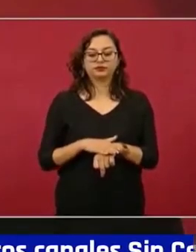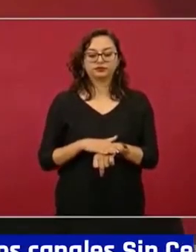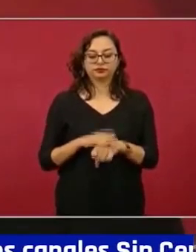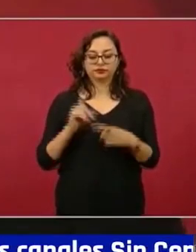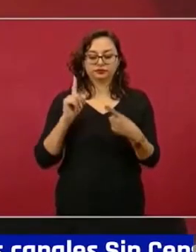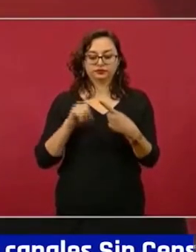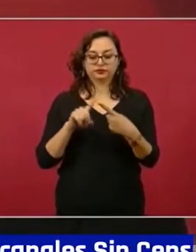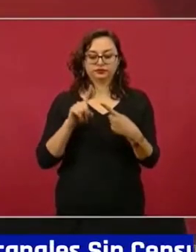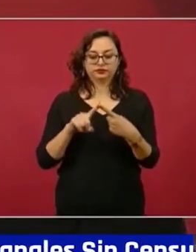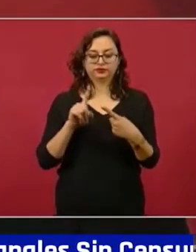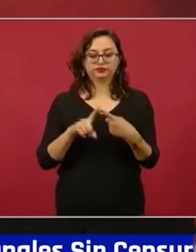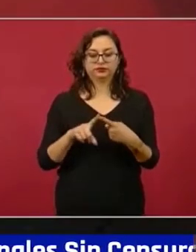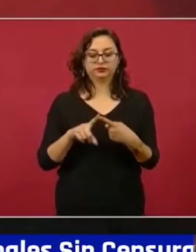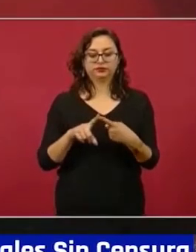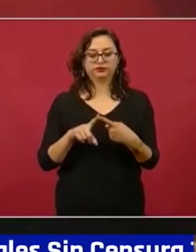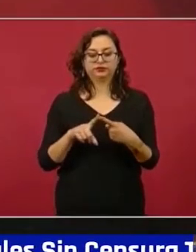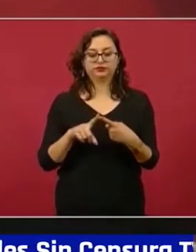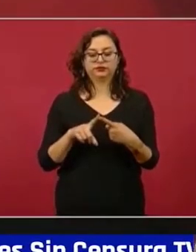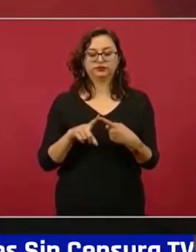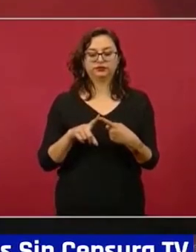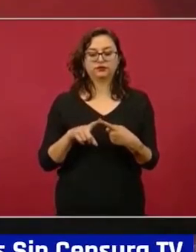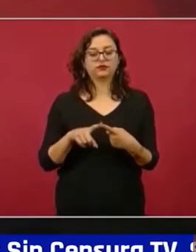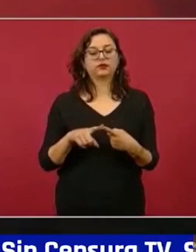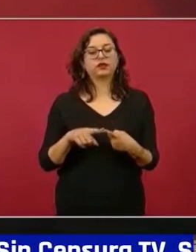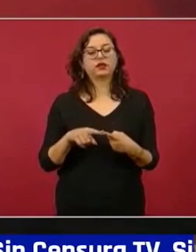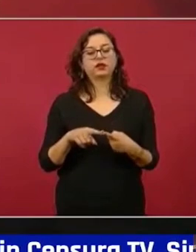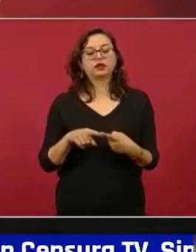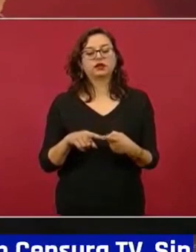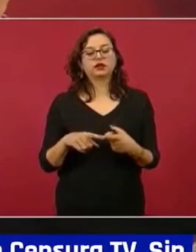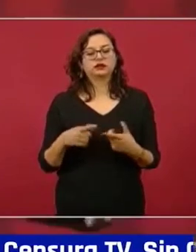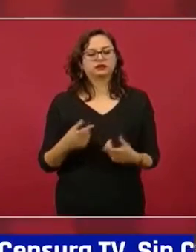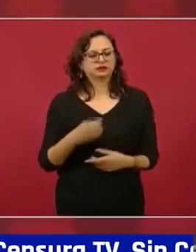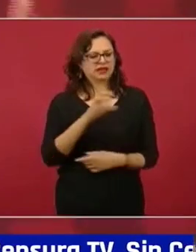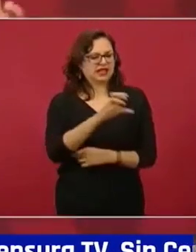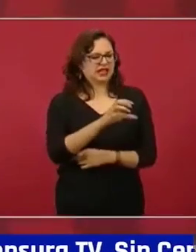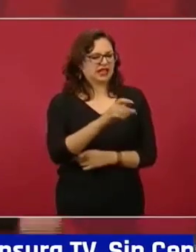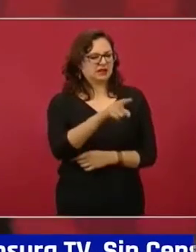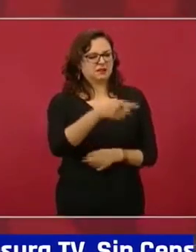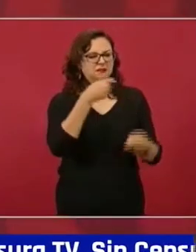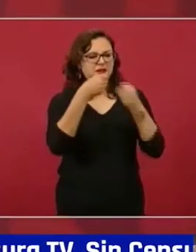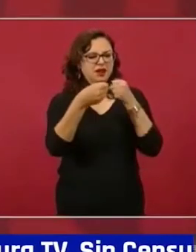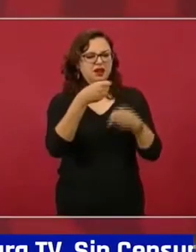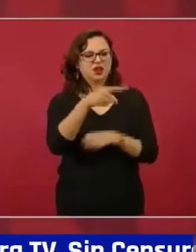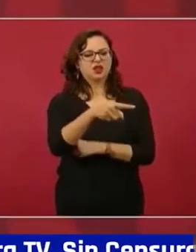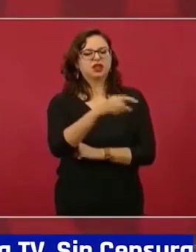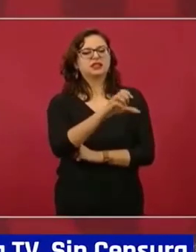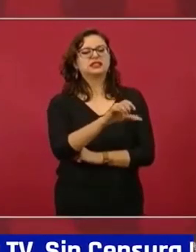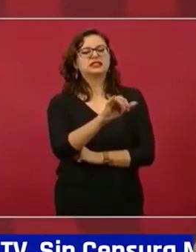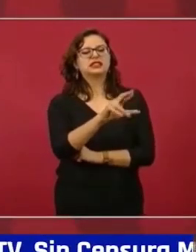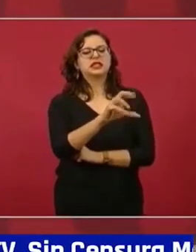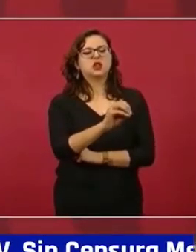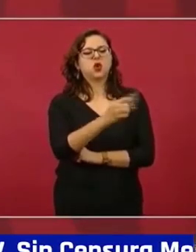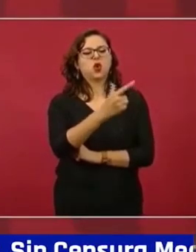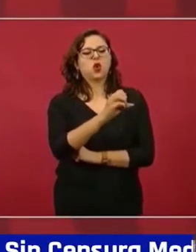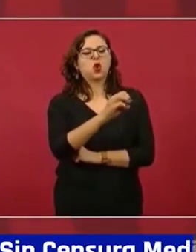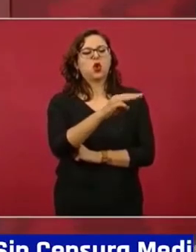Luna, a Ciro Gómez Leiva y a un grupo, a Marín, creo, el periodista,